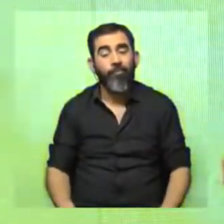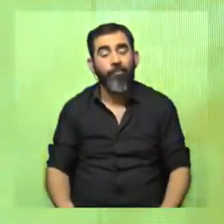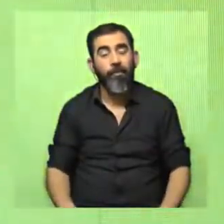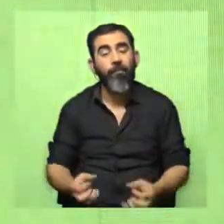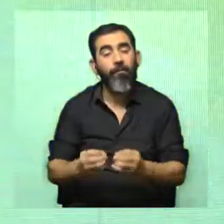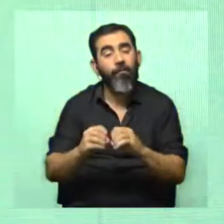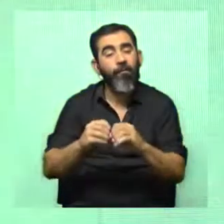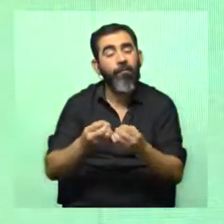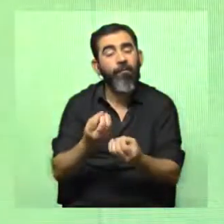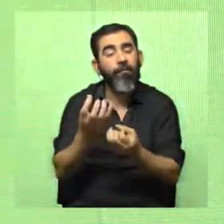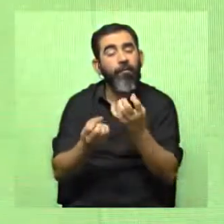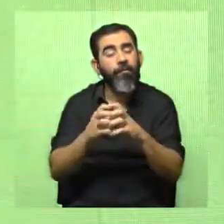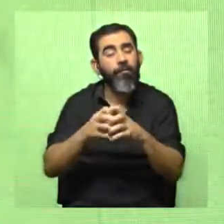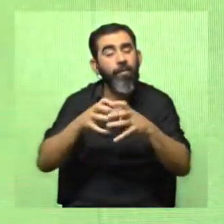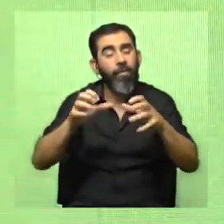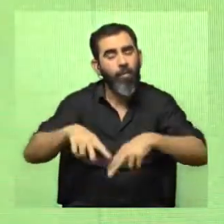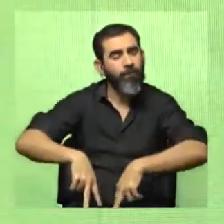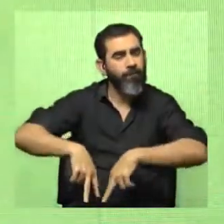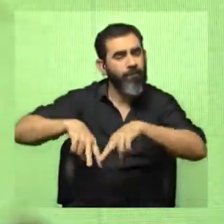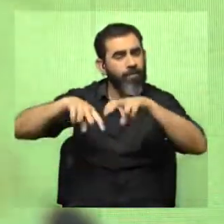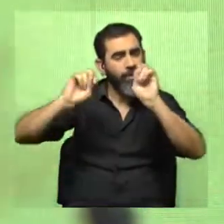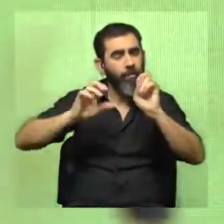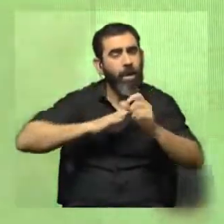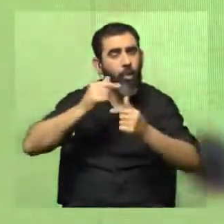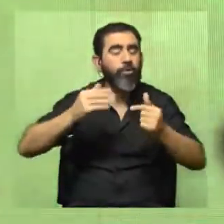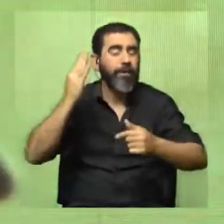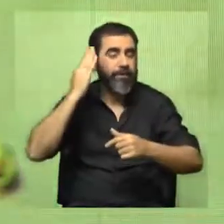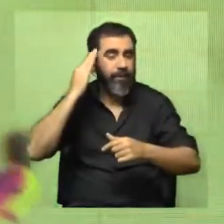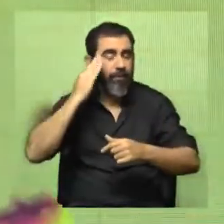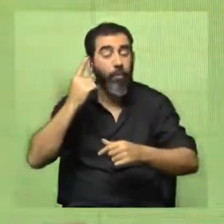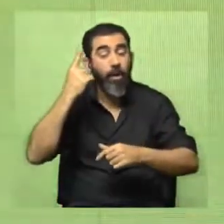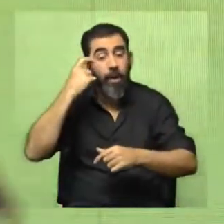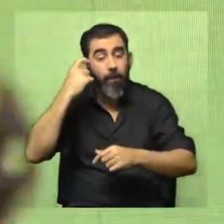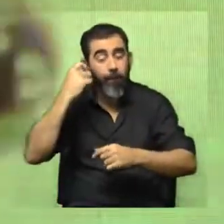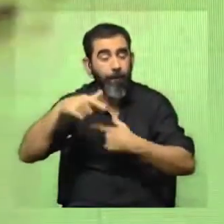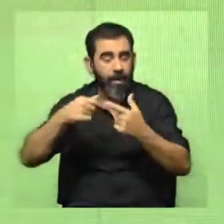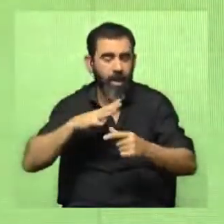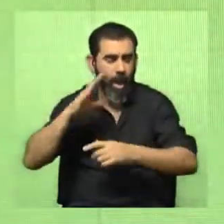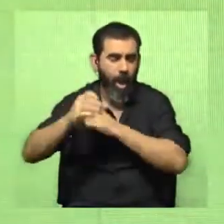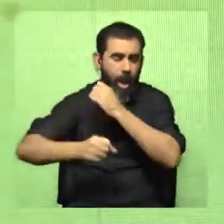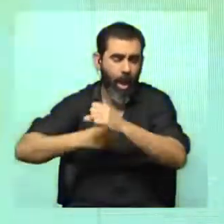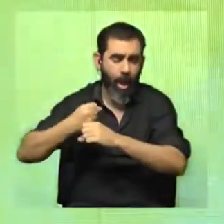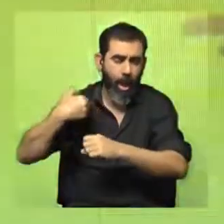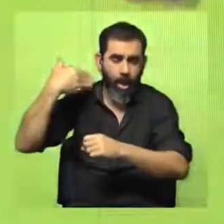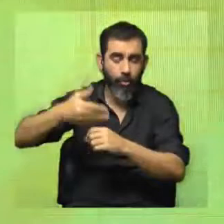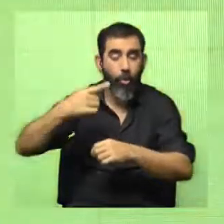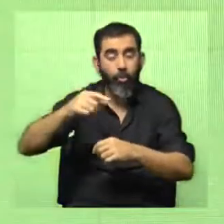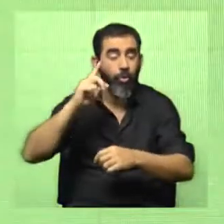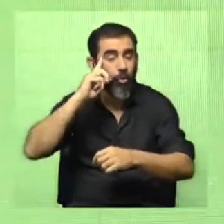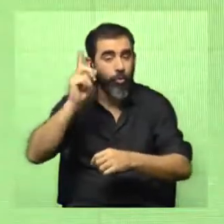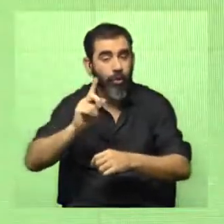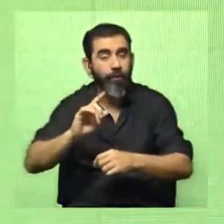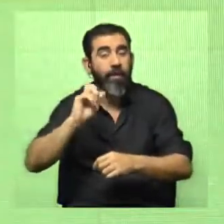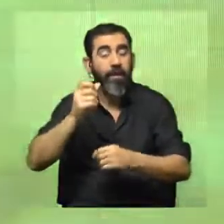fermentados nosotros investigamos mucho, hay cosas que sabemos por la experiencia porque fermentamos desde hace muchos años y otras, las que no sabemos, sabemos